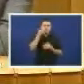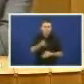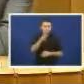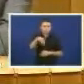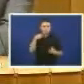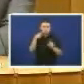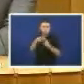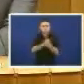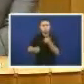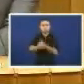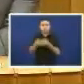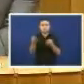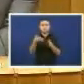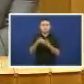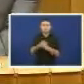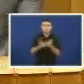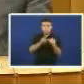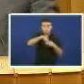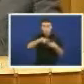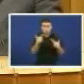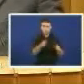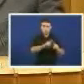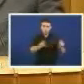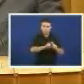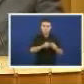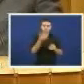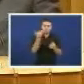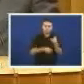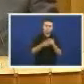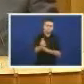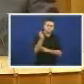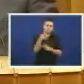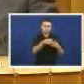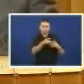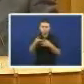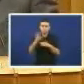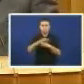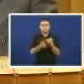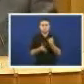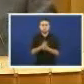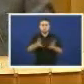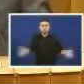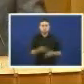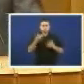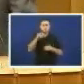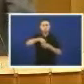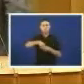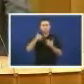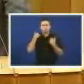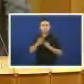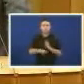conseguir o liderado do sector empresarial no esforzo o investigador e potenciar o investimento en recursos humanos